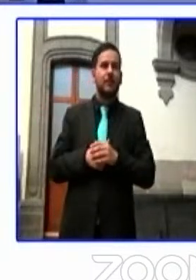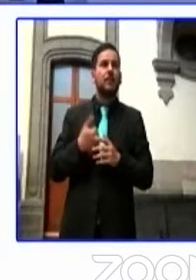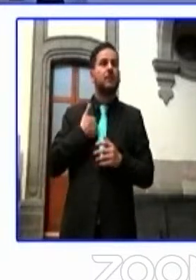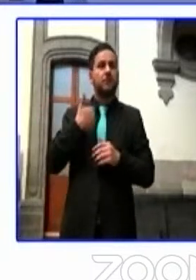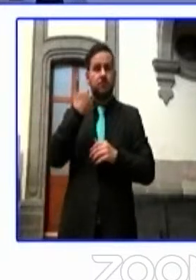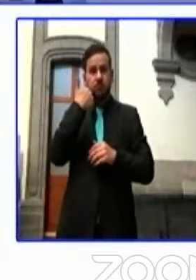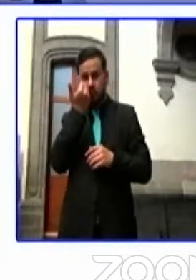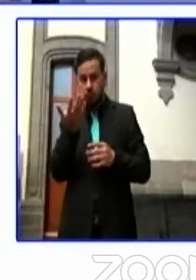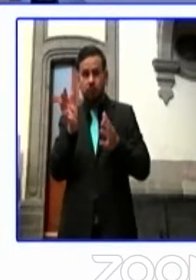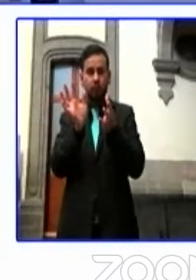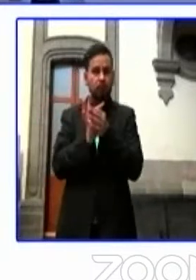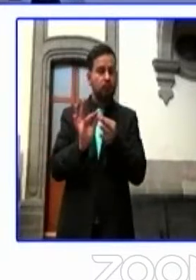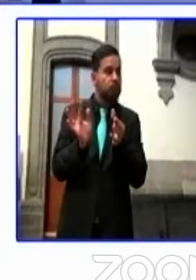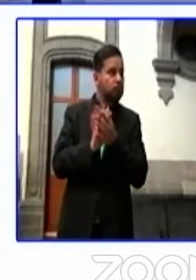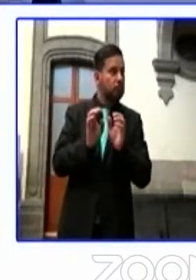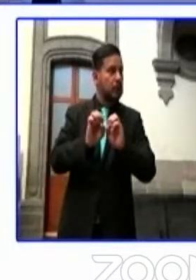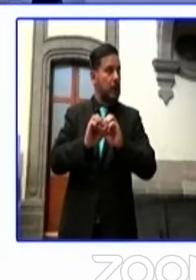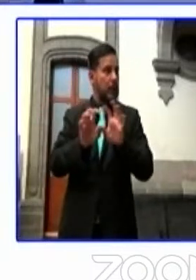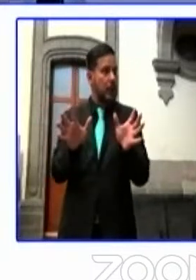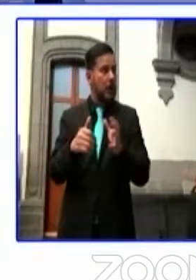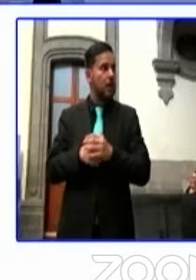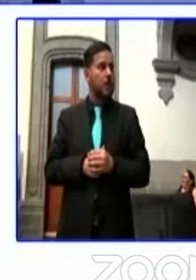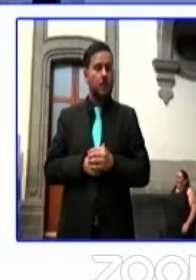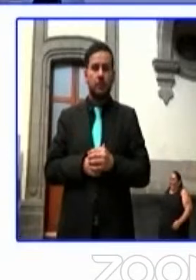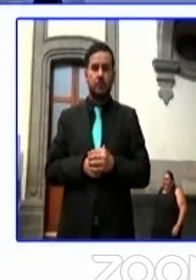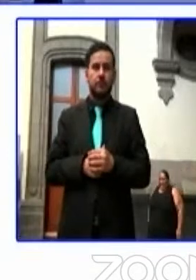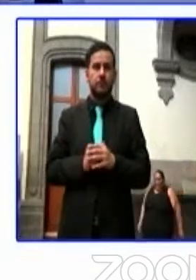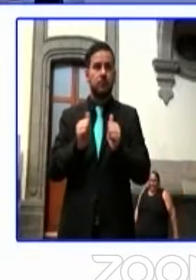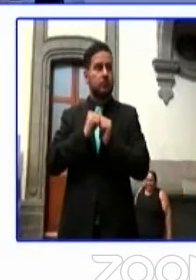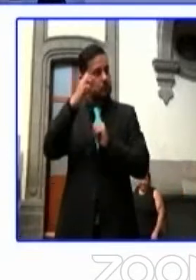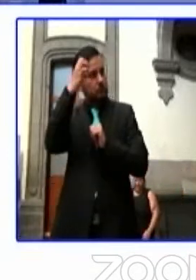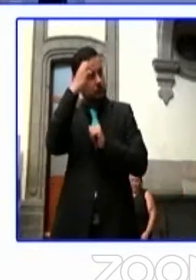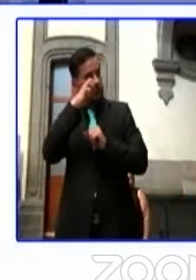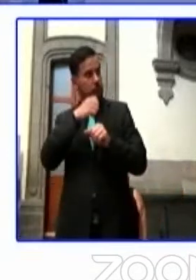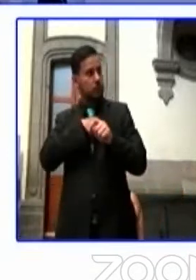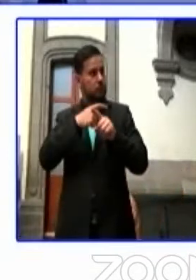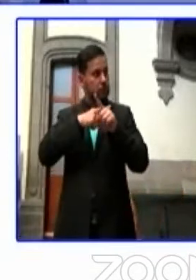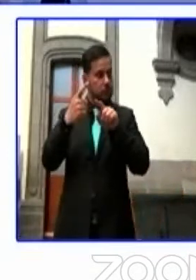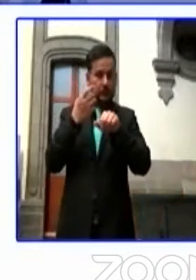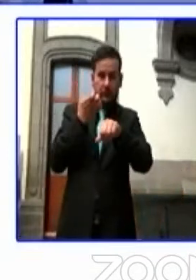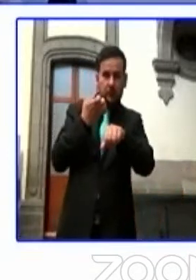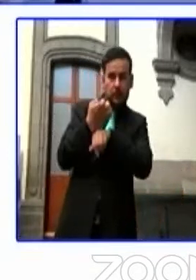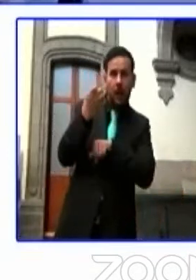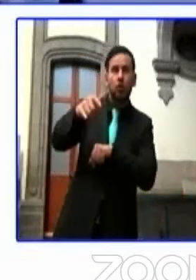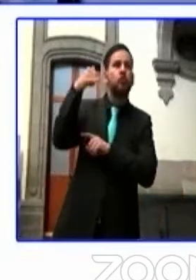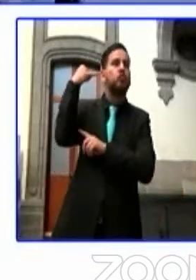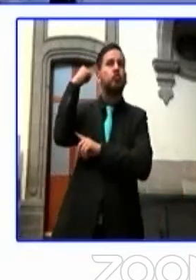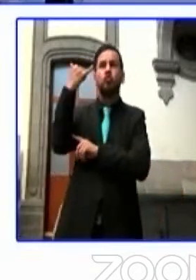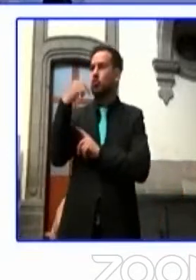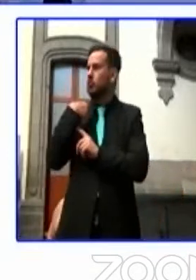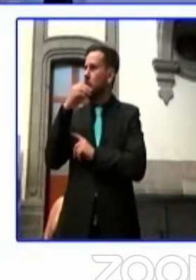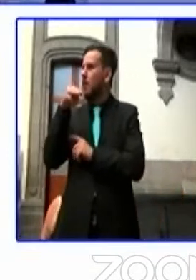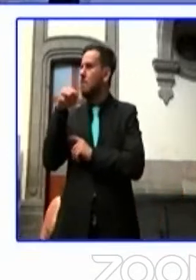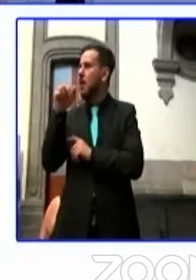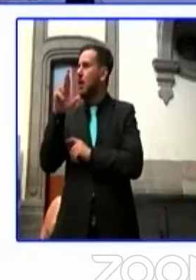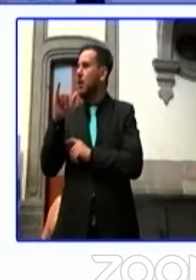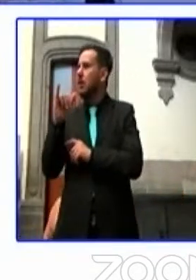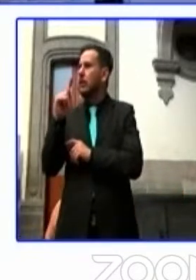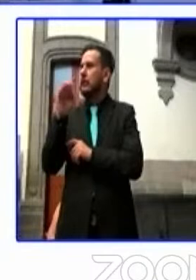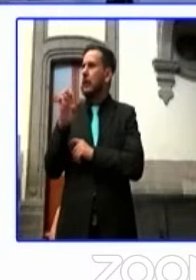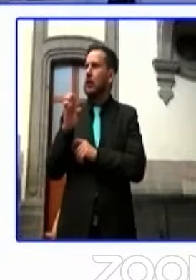por ejemplo, las experiencias en algunos estados, como en Yucatán, que no veo a Marité dónde quedó,